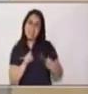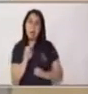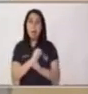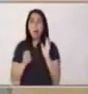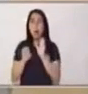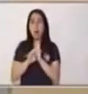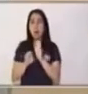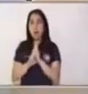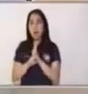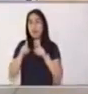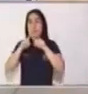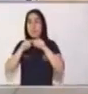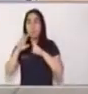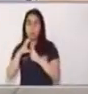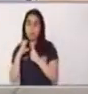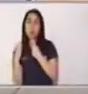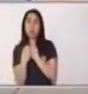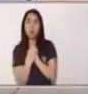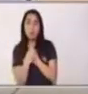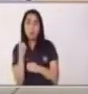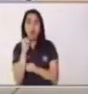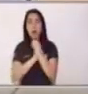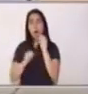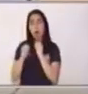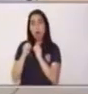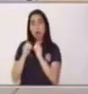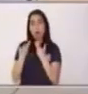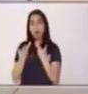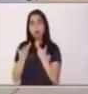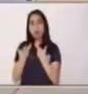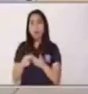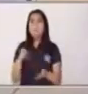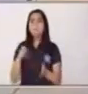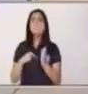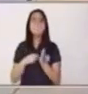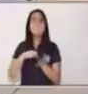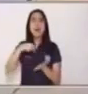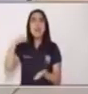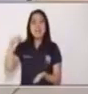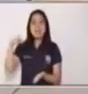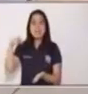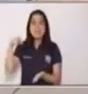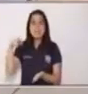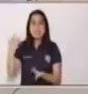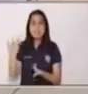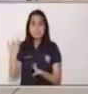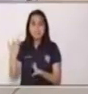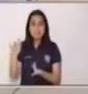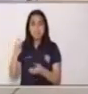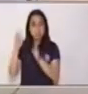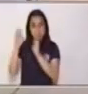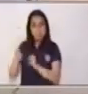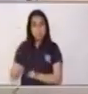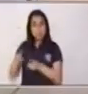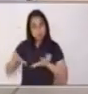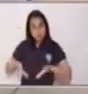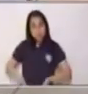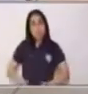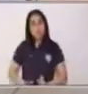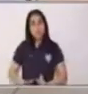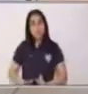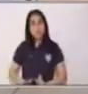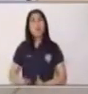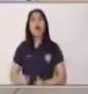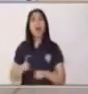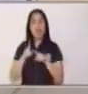importante. Bueno, ahora en casa tú vas a manejar un ejercicio con este cubo. ¿Qué ejercicio va